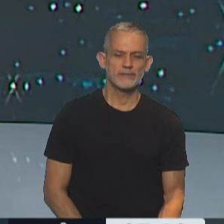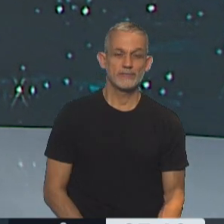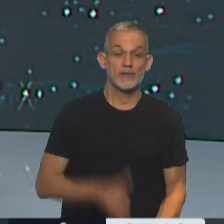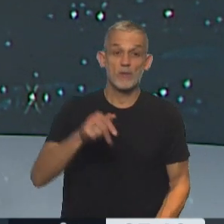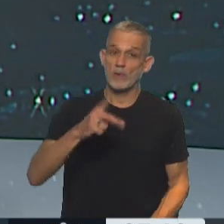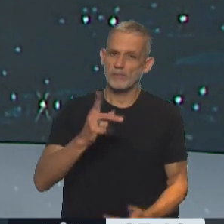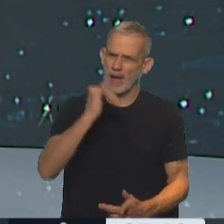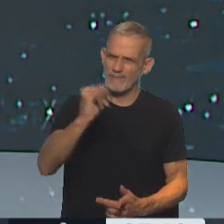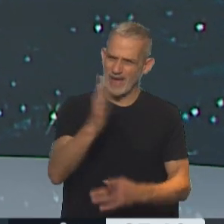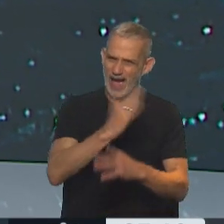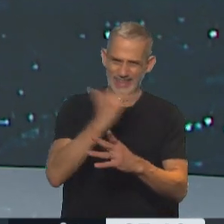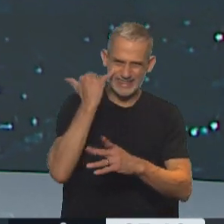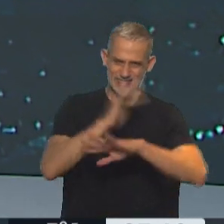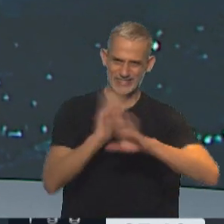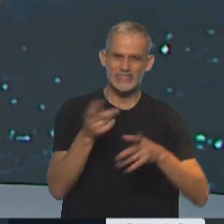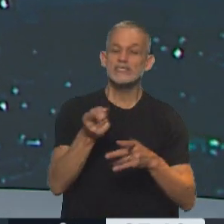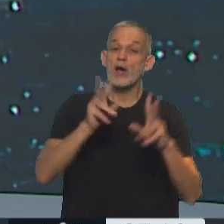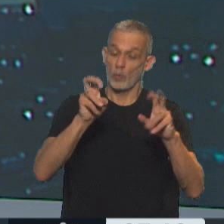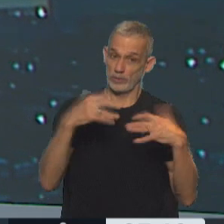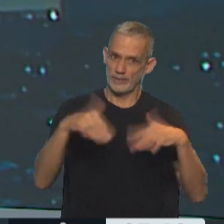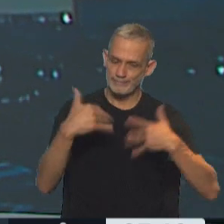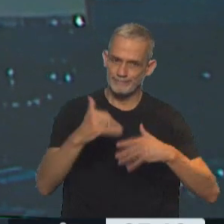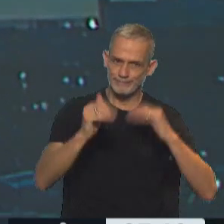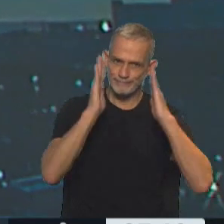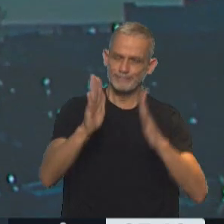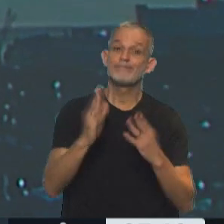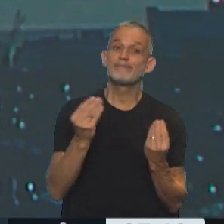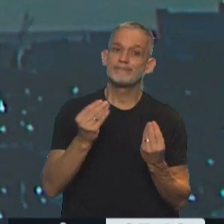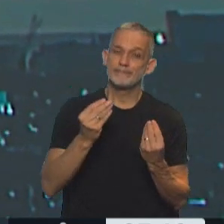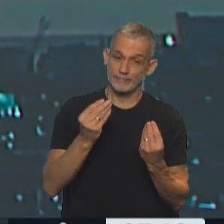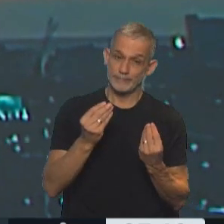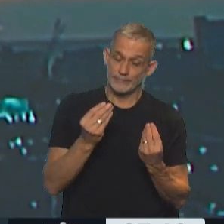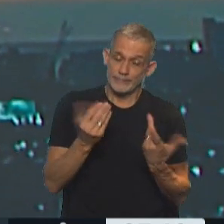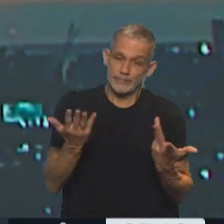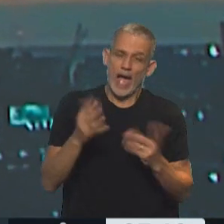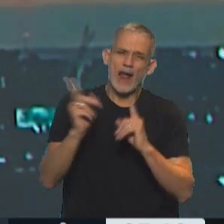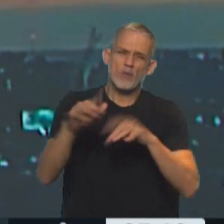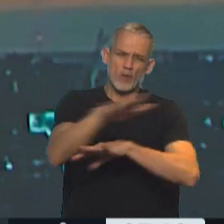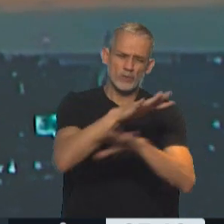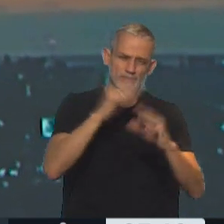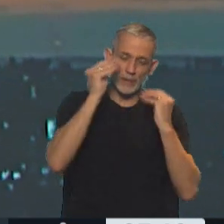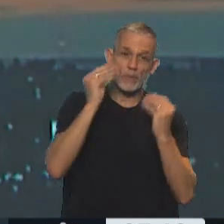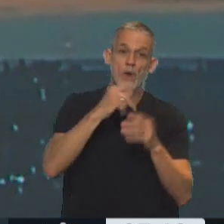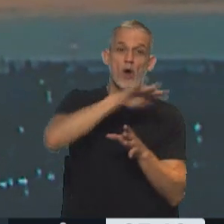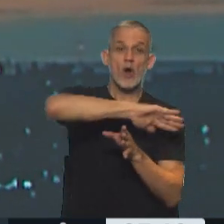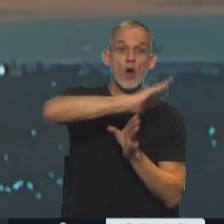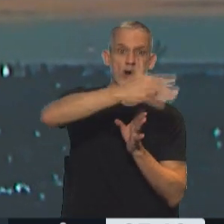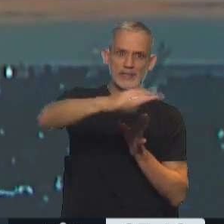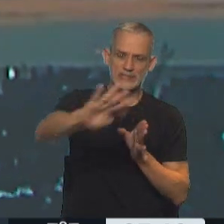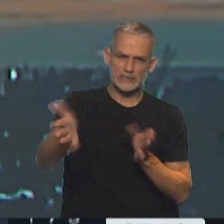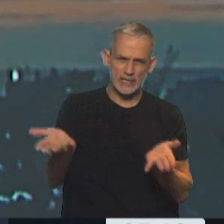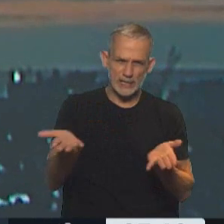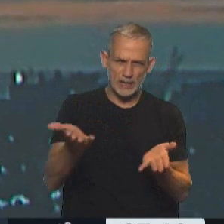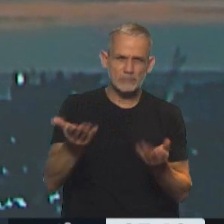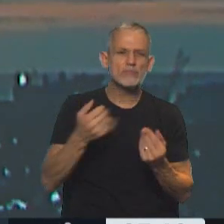Bueno, tenemos anticipo bien temprano en la mañana, un tema para ocuparnos, sobre todo que preocupa en algunos sectores cordilleranos de la República Argentina, en este